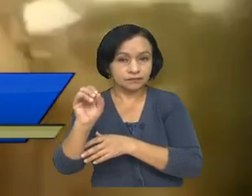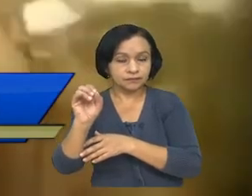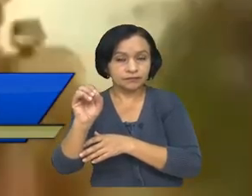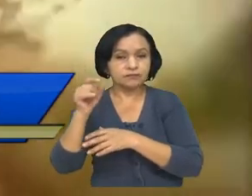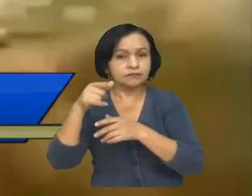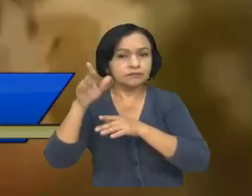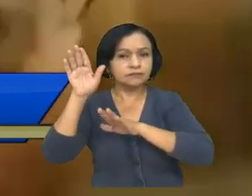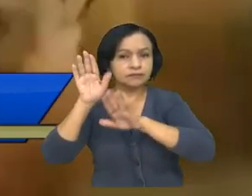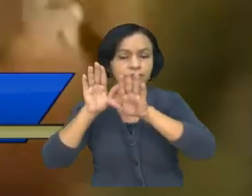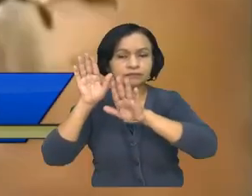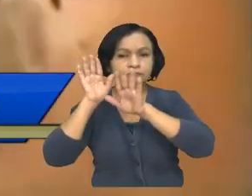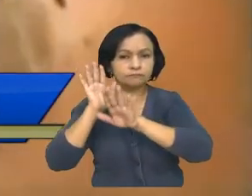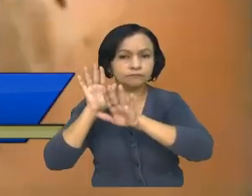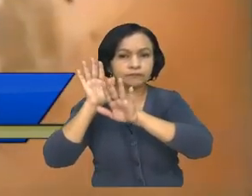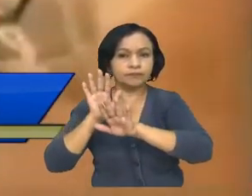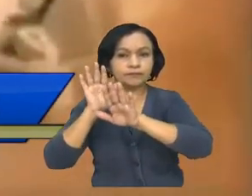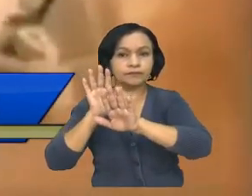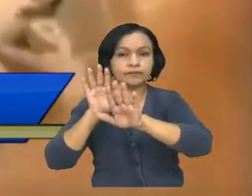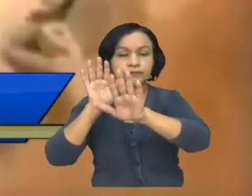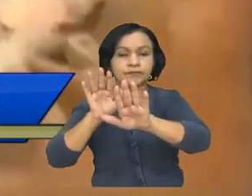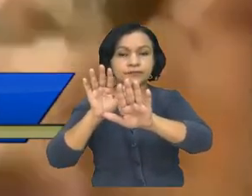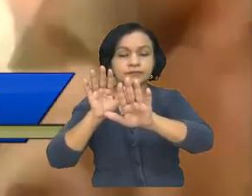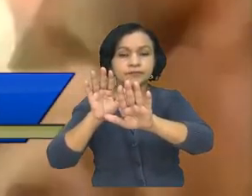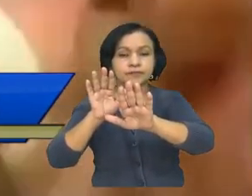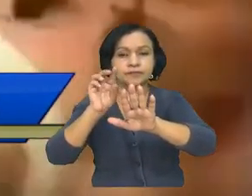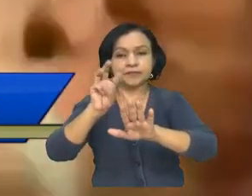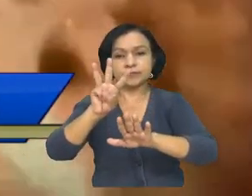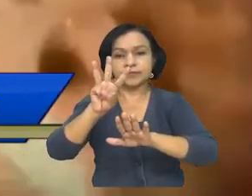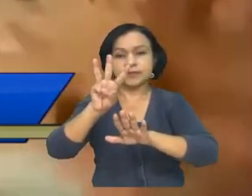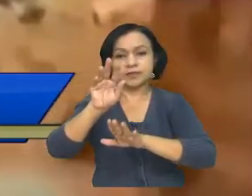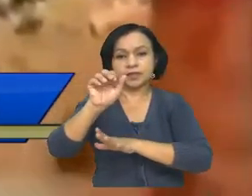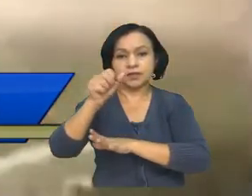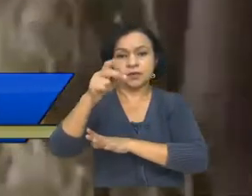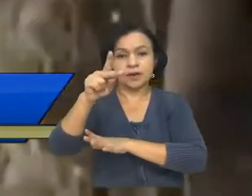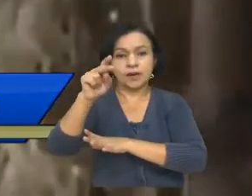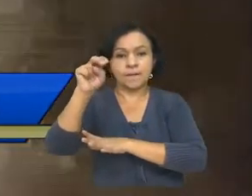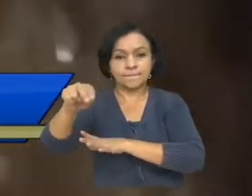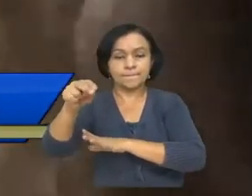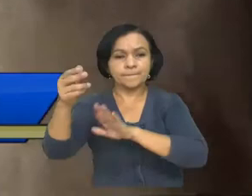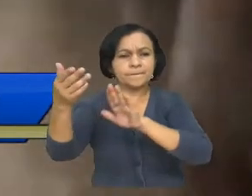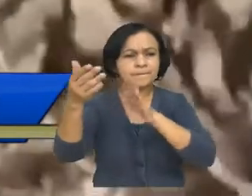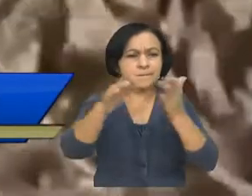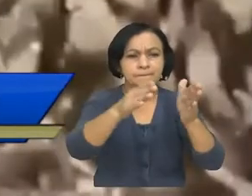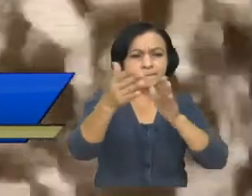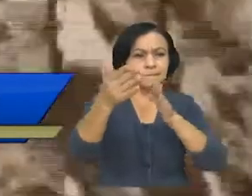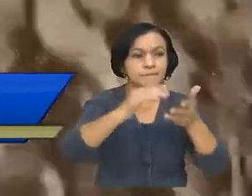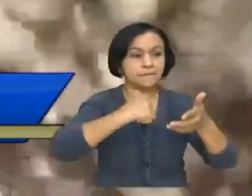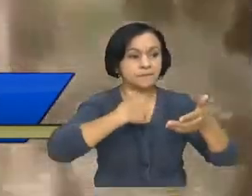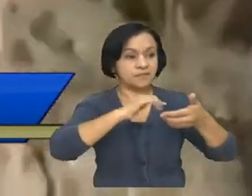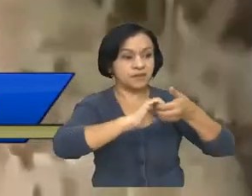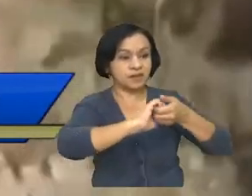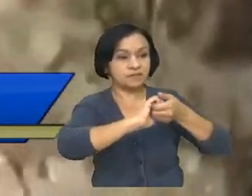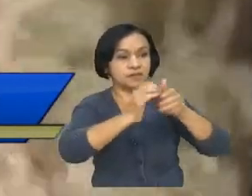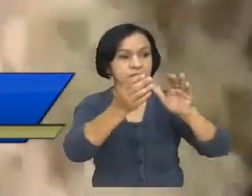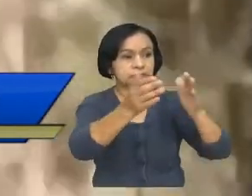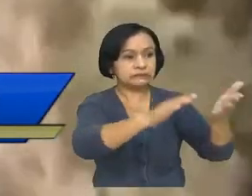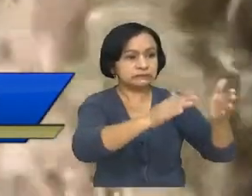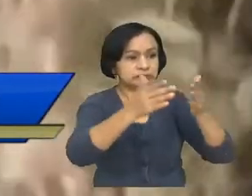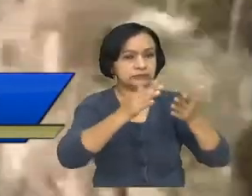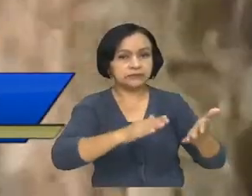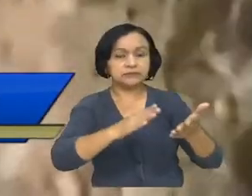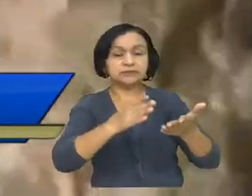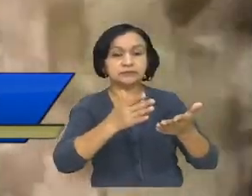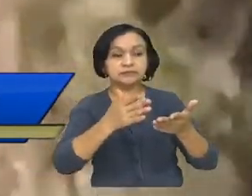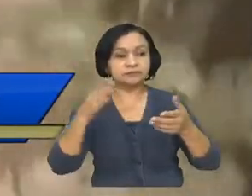famosa manifestación que se da con los héroes de Huaspán. Y ahí murieron varios amigos míos en eso que la Guardia